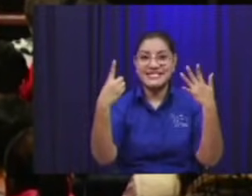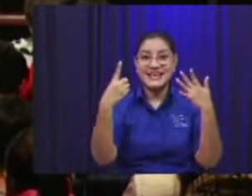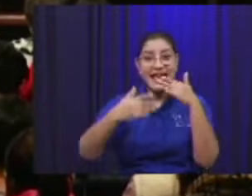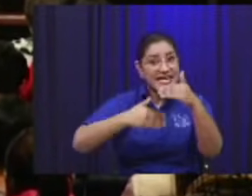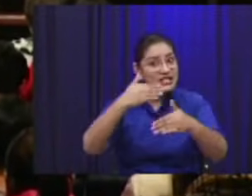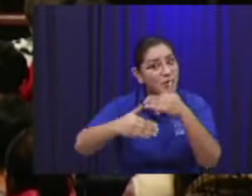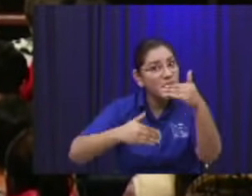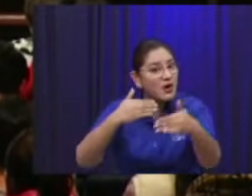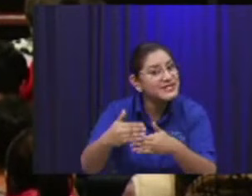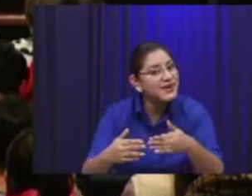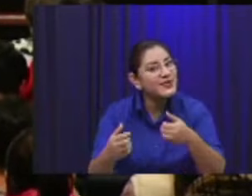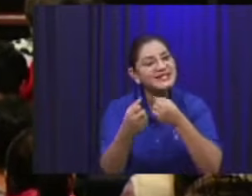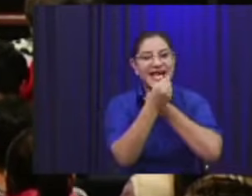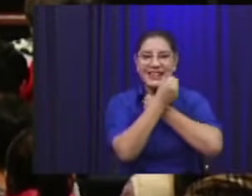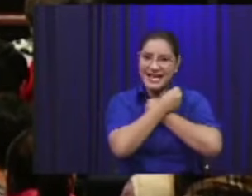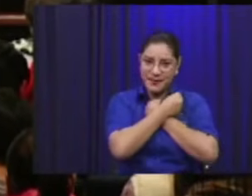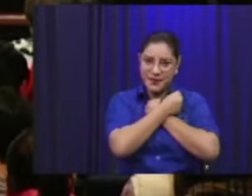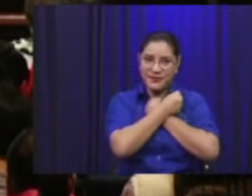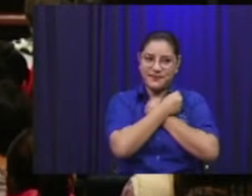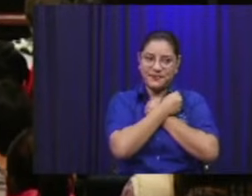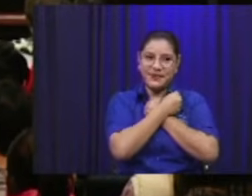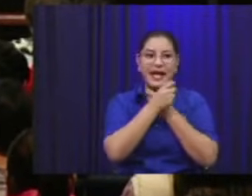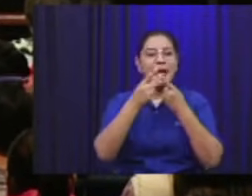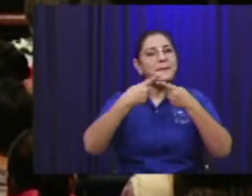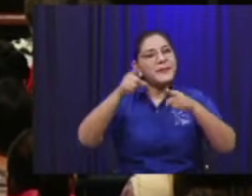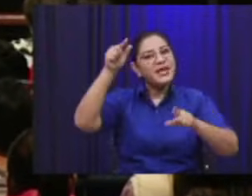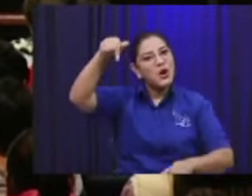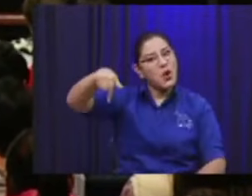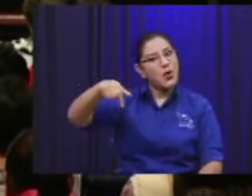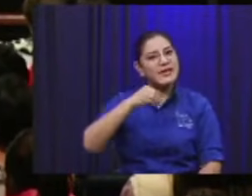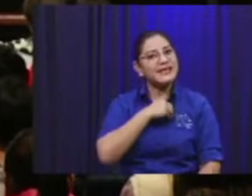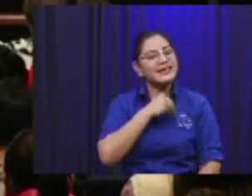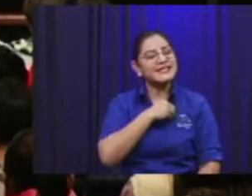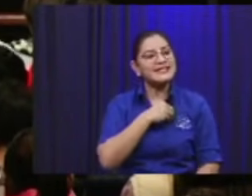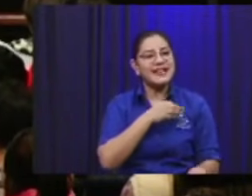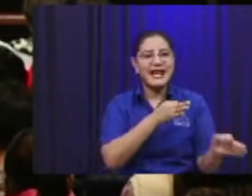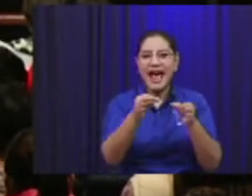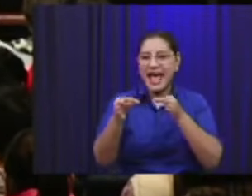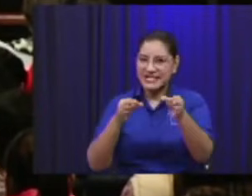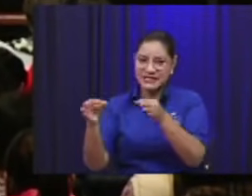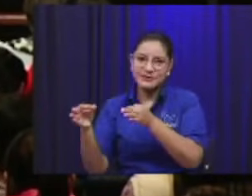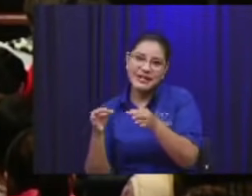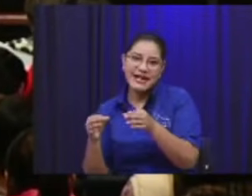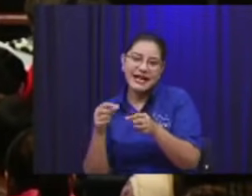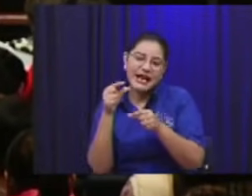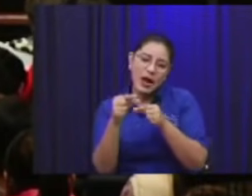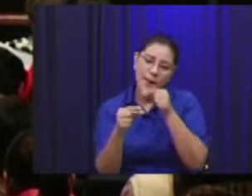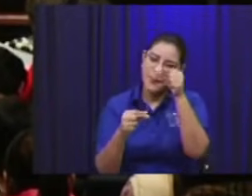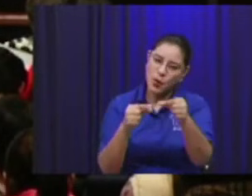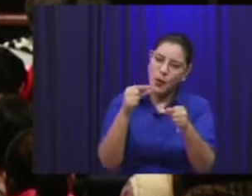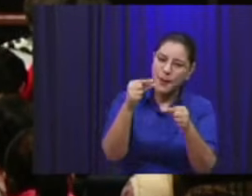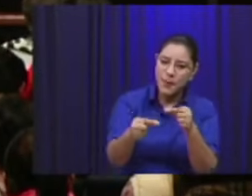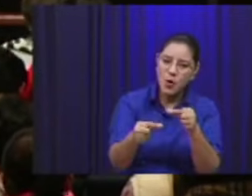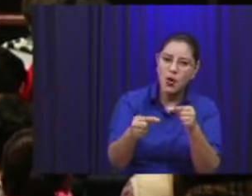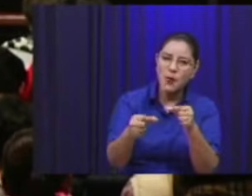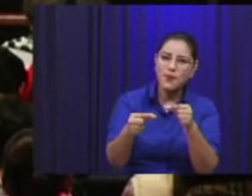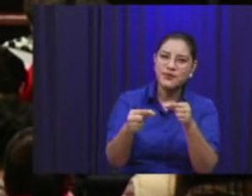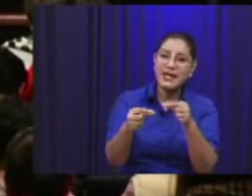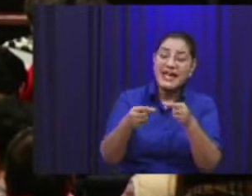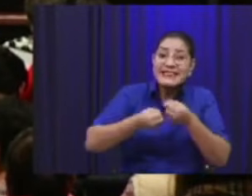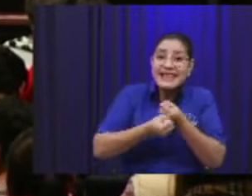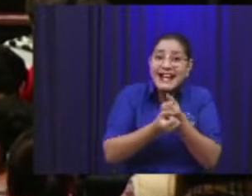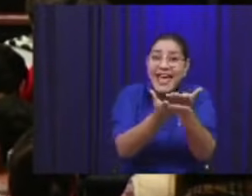amor sin embargo indio quisieran platicarle un poquitito hoy de de ese